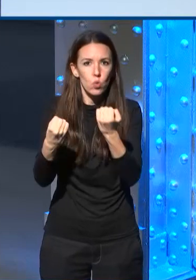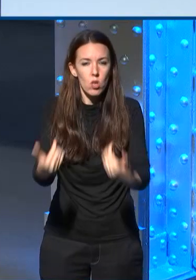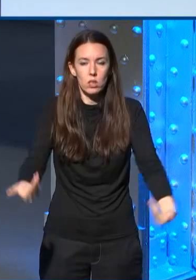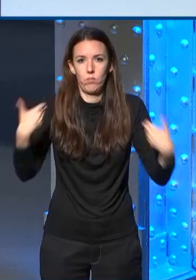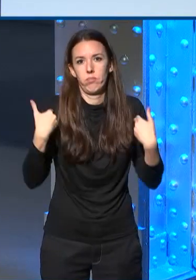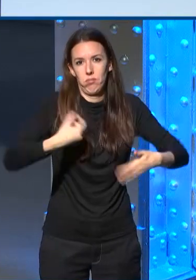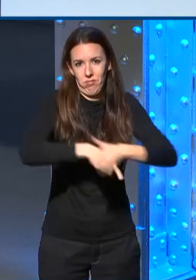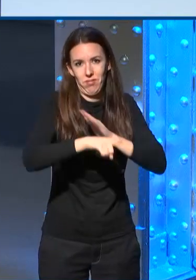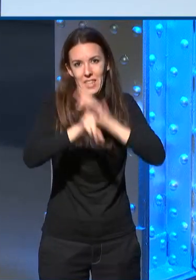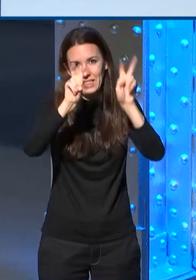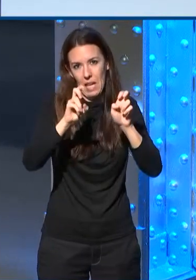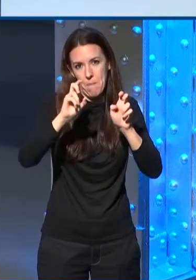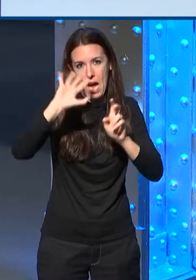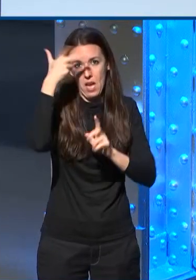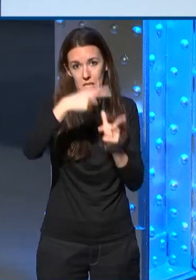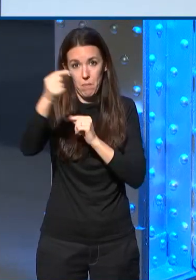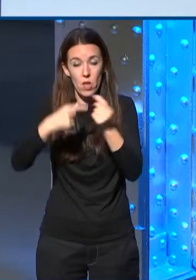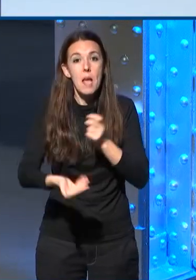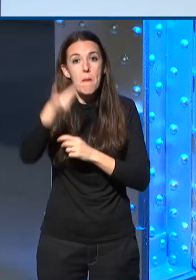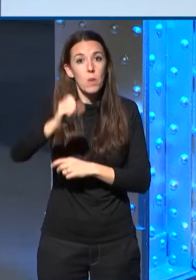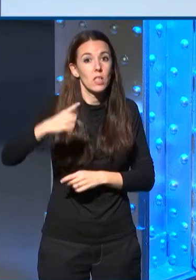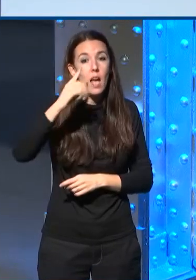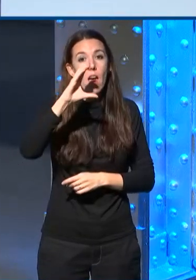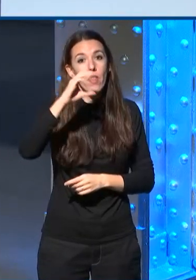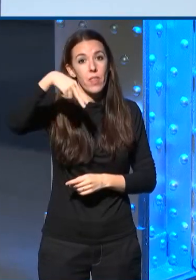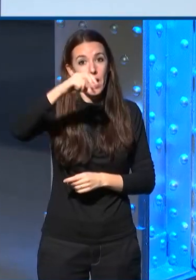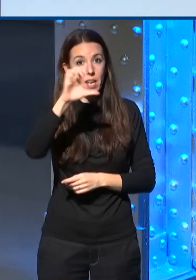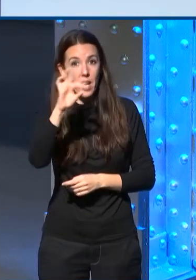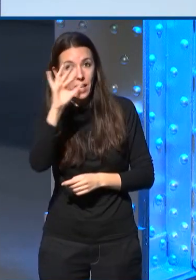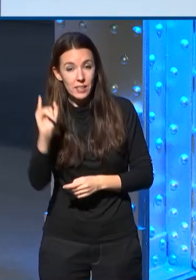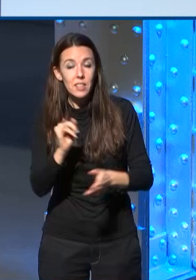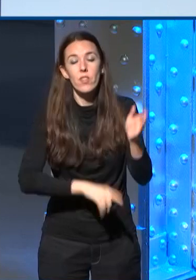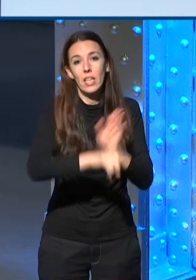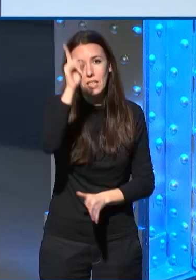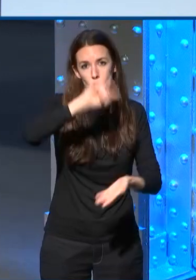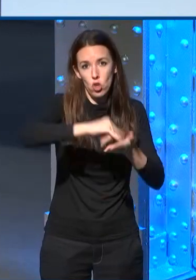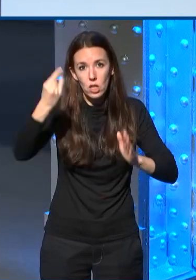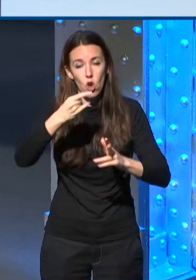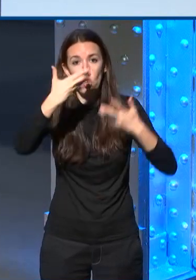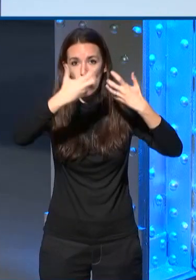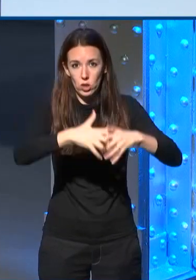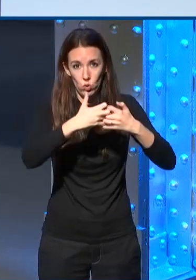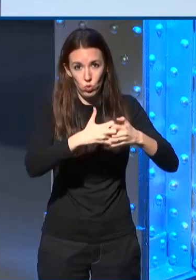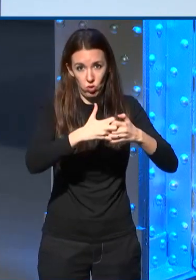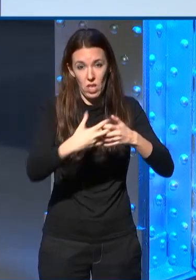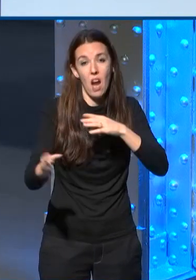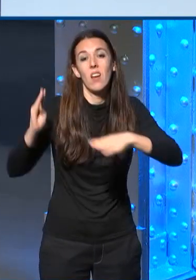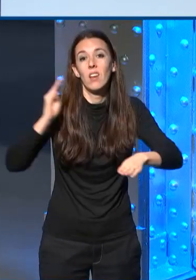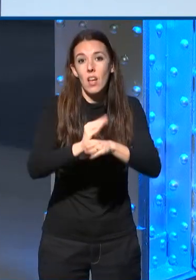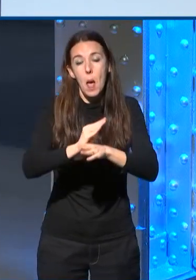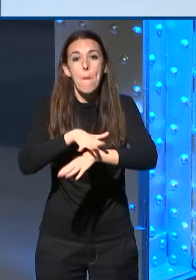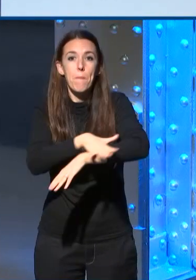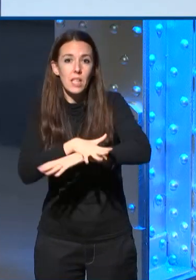tema espacial. La más importante de ellas, sin duda, es el CEDETI, Centro del Desarrollo Tecnológico e Industrial, que depende del Ministerio de